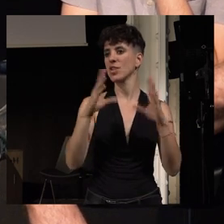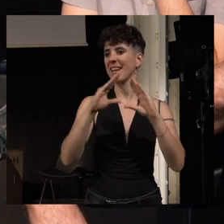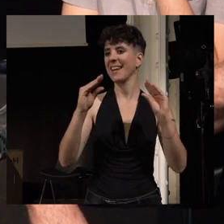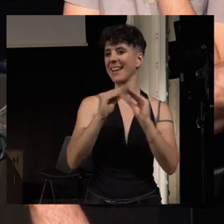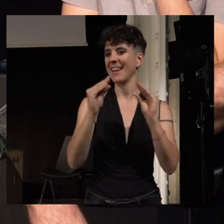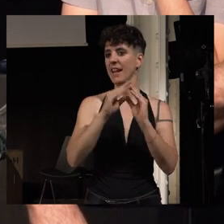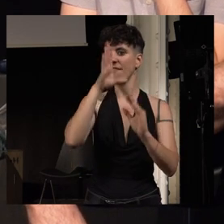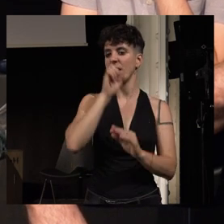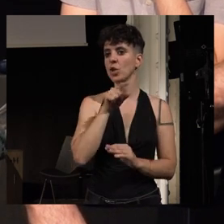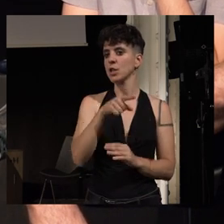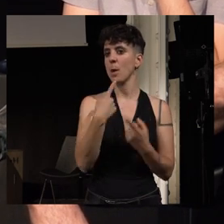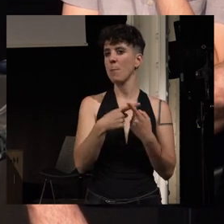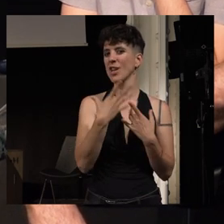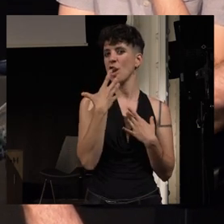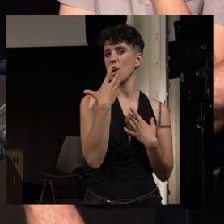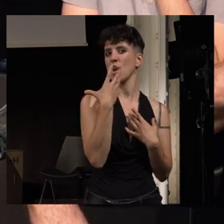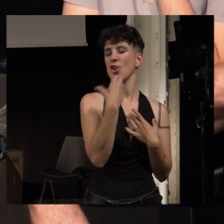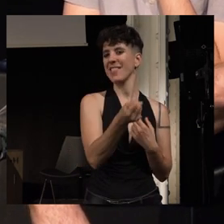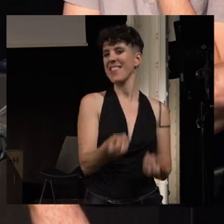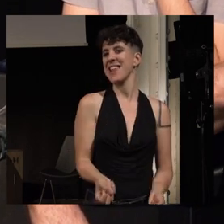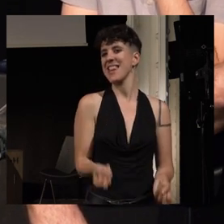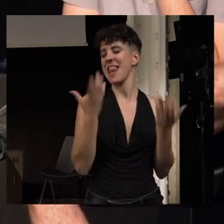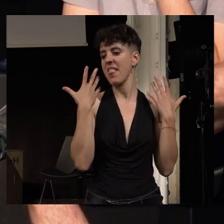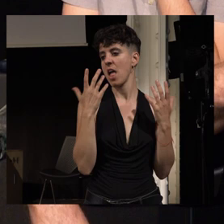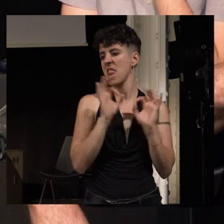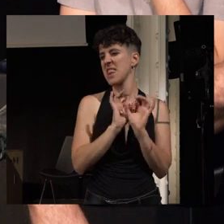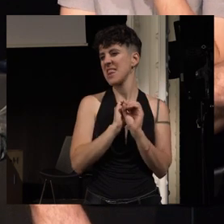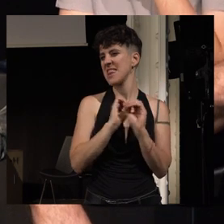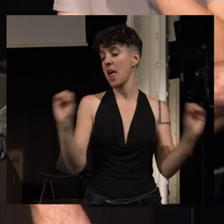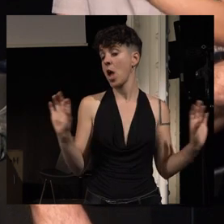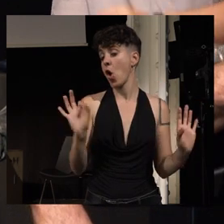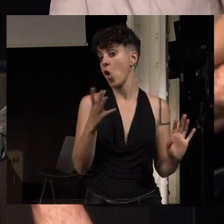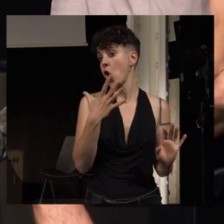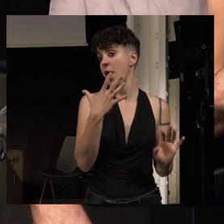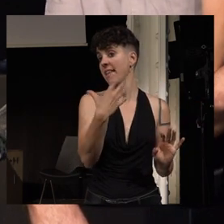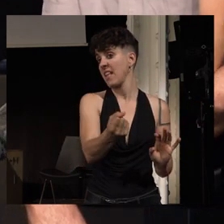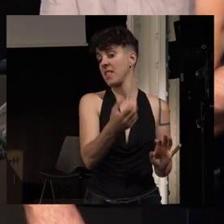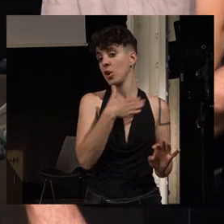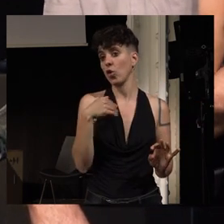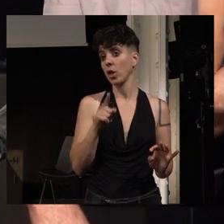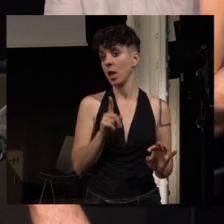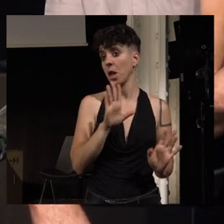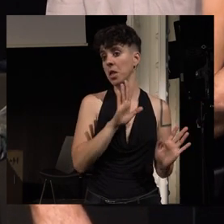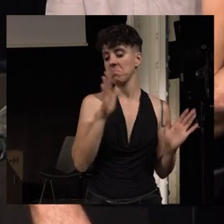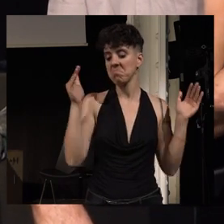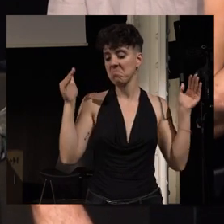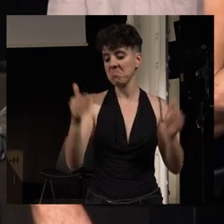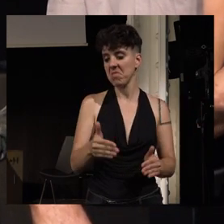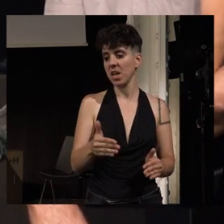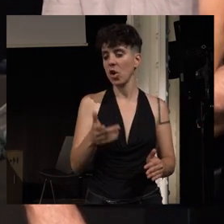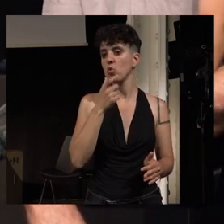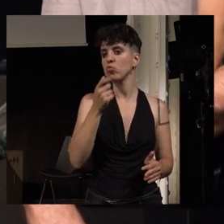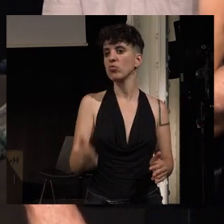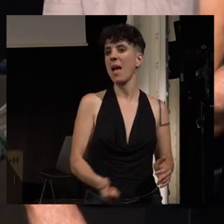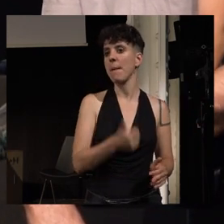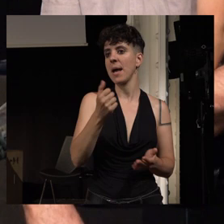no entiende nada, pero nada, o porque no quiere entender nada, y porque prefiere hacer caja. Y creo